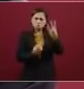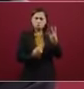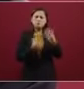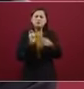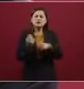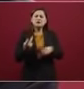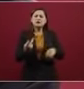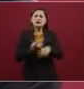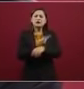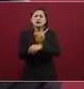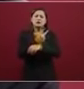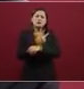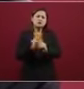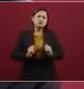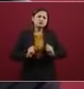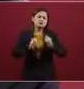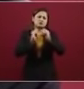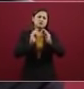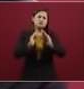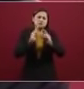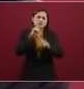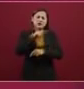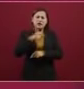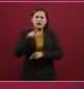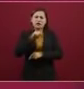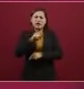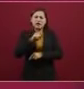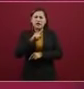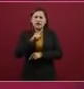en el 68, en la represión estudiantil,